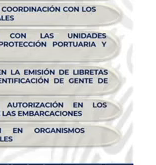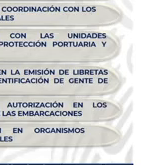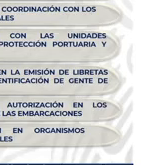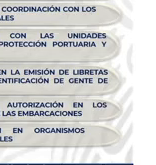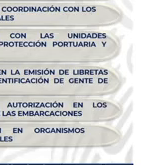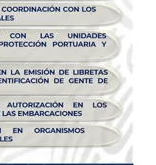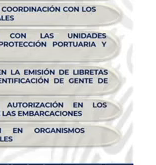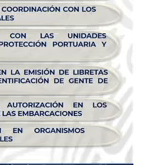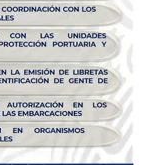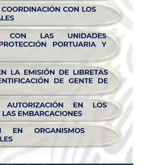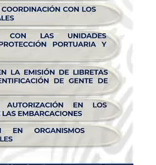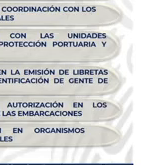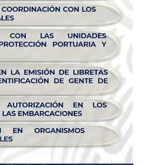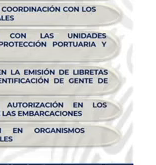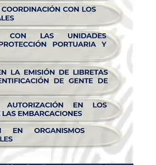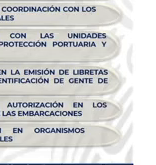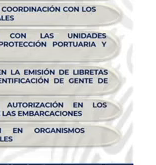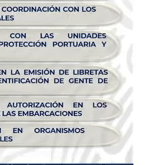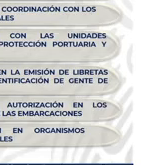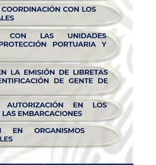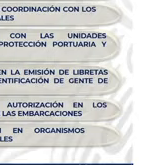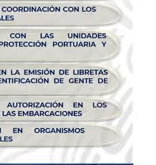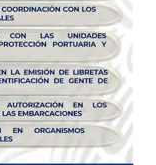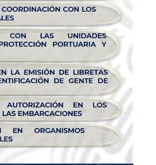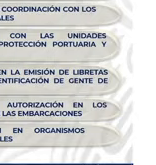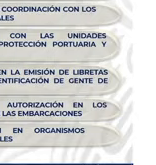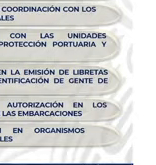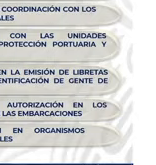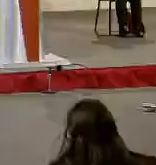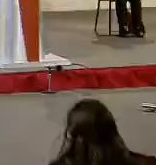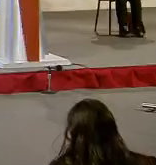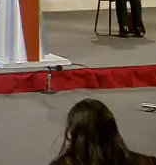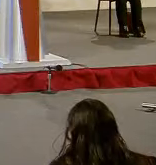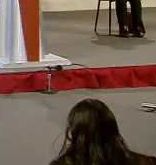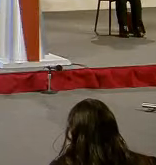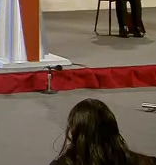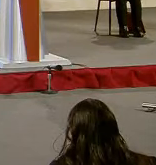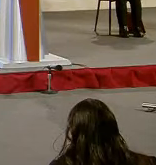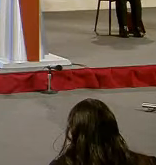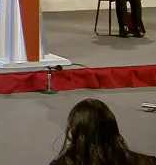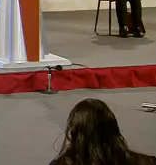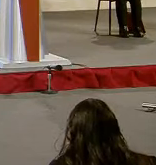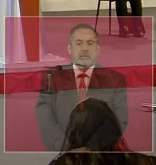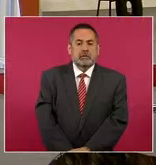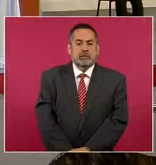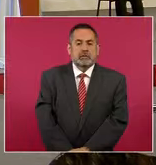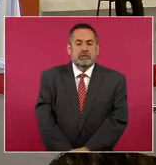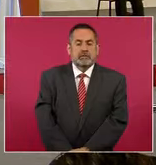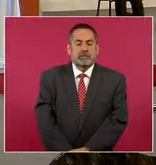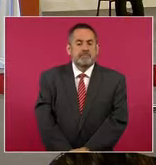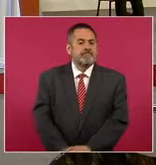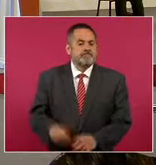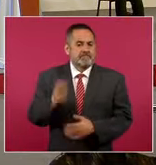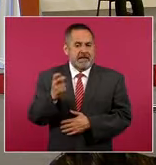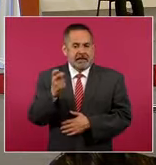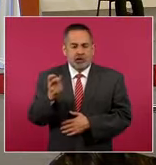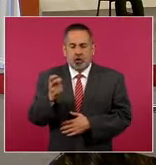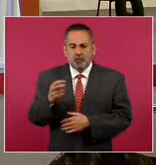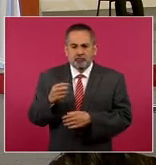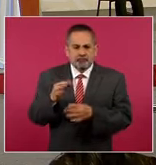se ha logrado es tener el control de los puertos, que antes no se tenía. Eso es lo que hemos